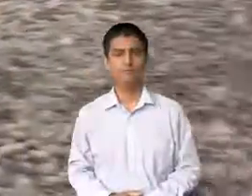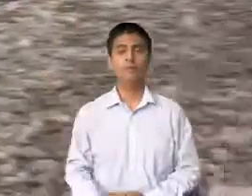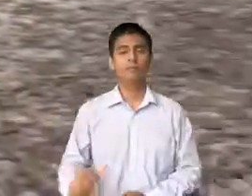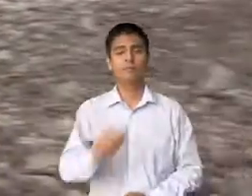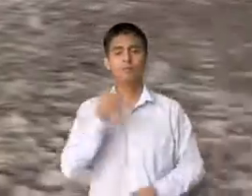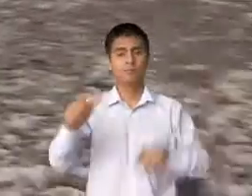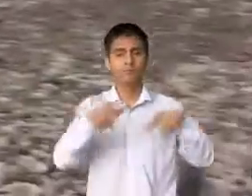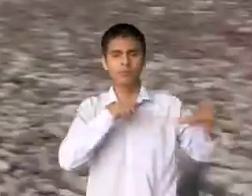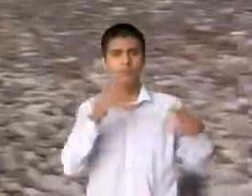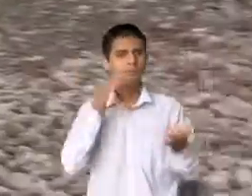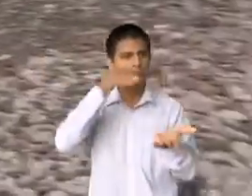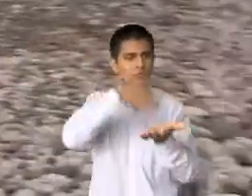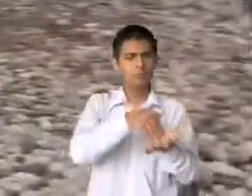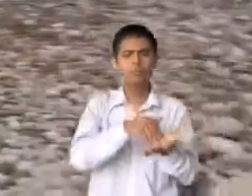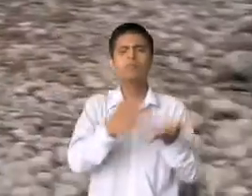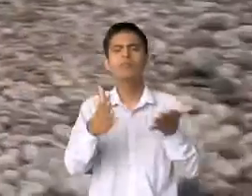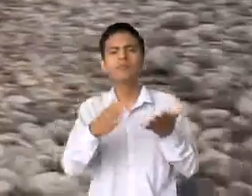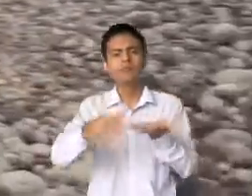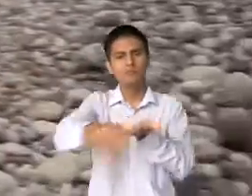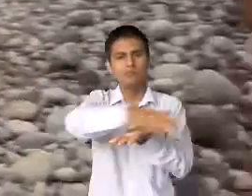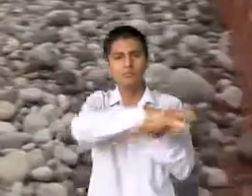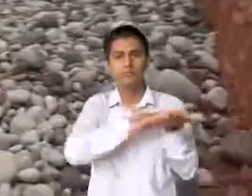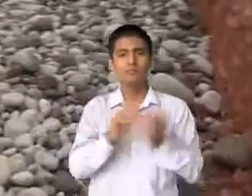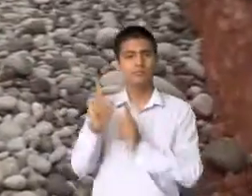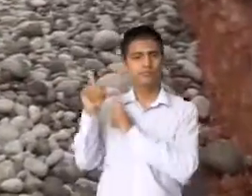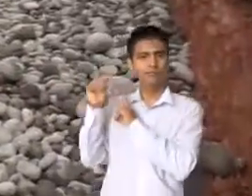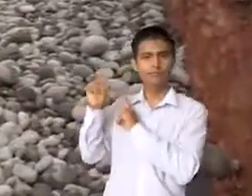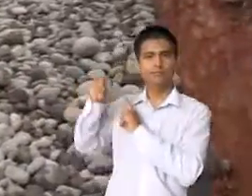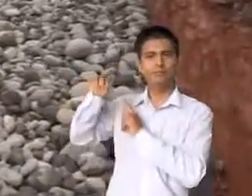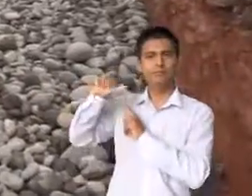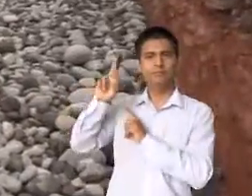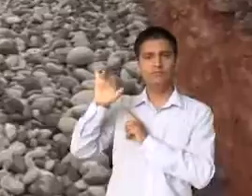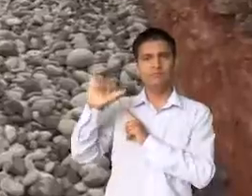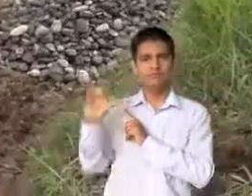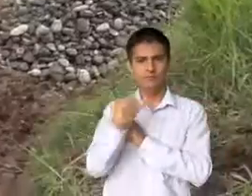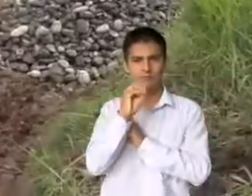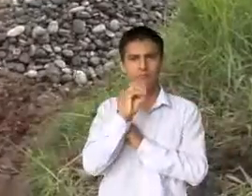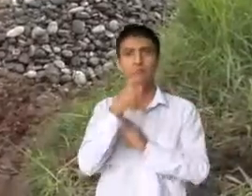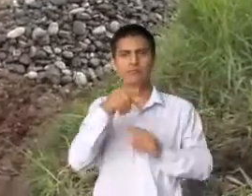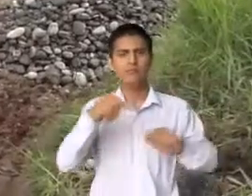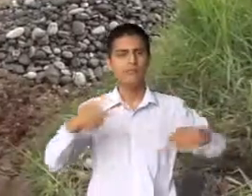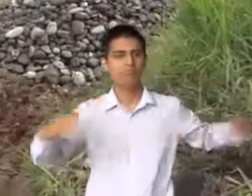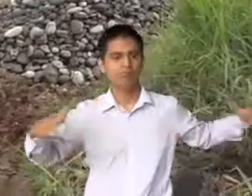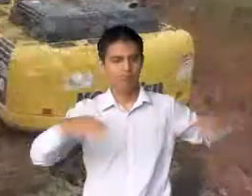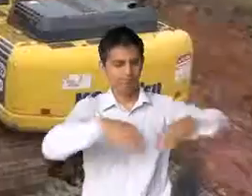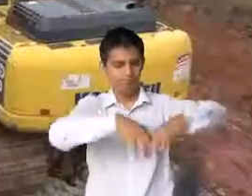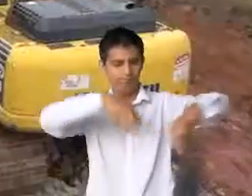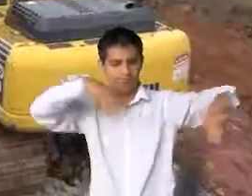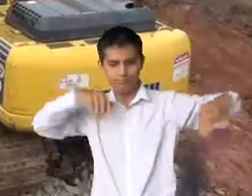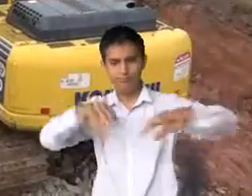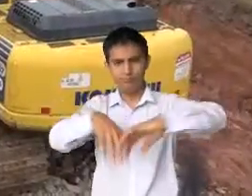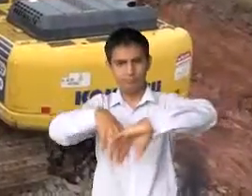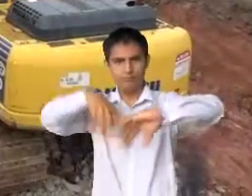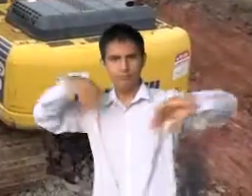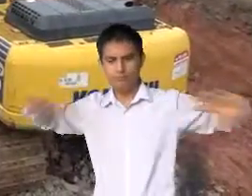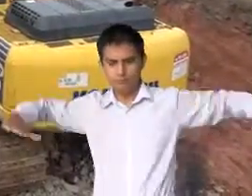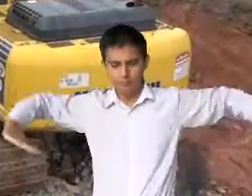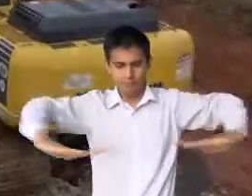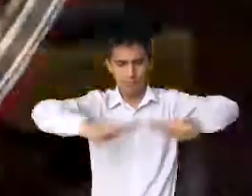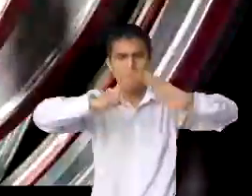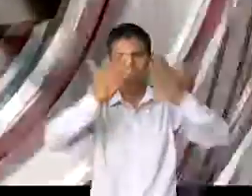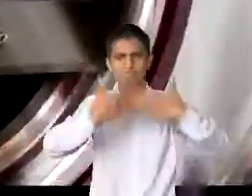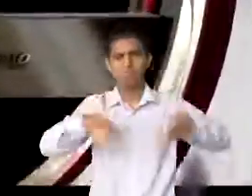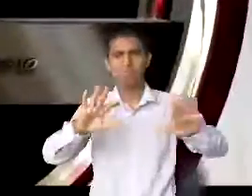Otro sitio que recorrió el alcalde fue en el barrio Mario Guerrero. Allí constató que la prolongación de la calle Miguel Iturralde está